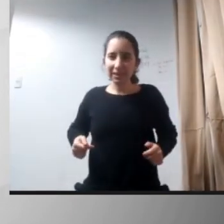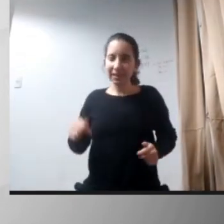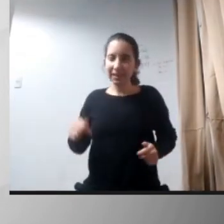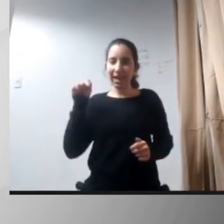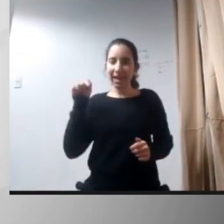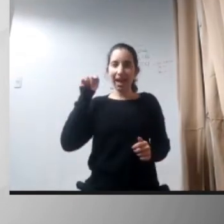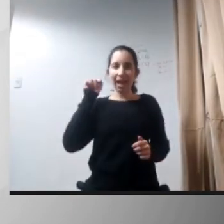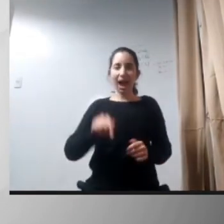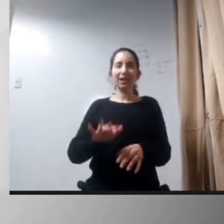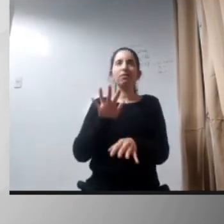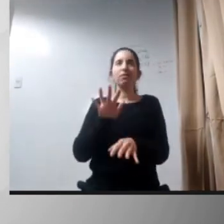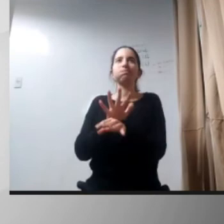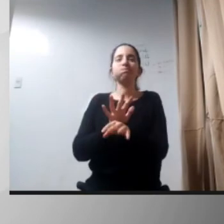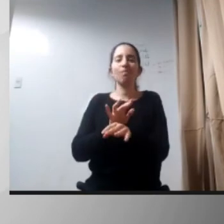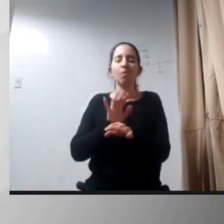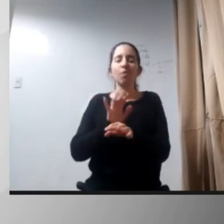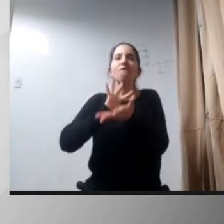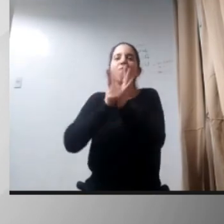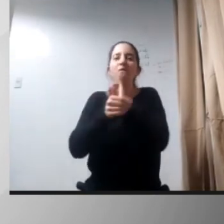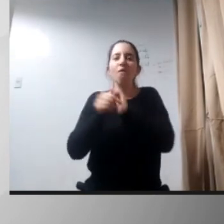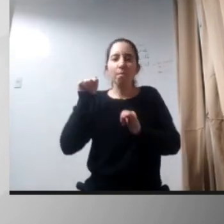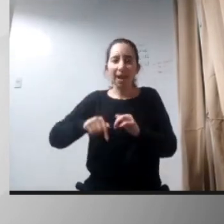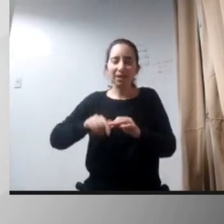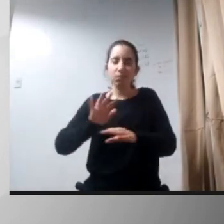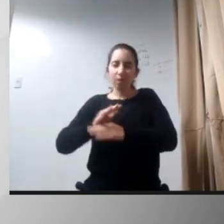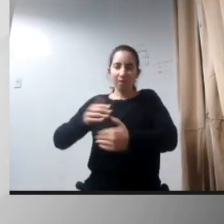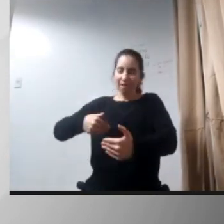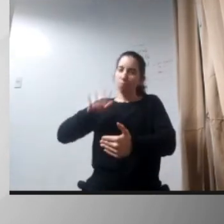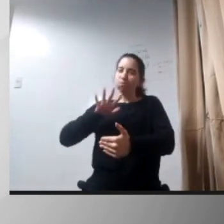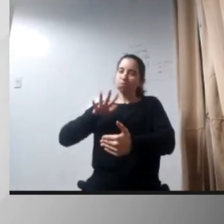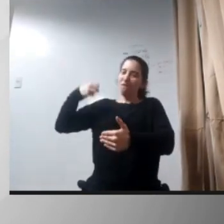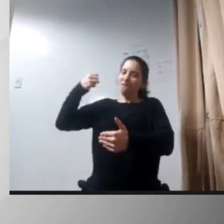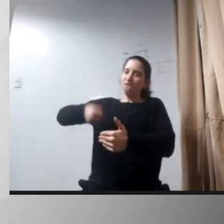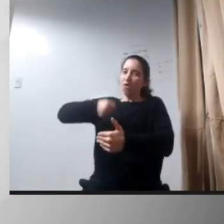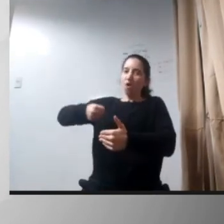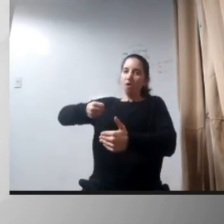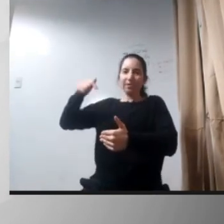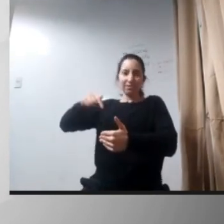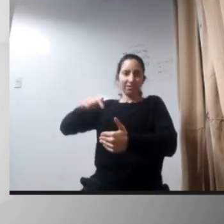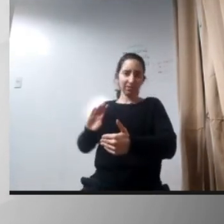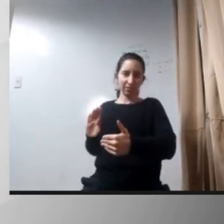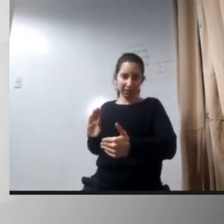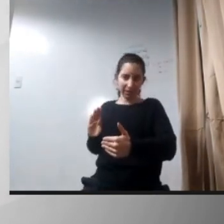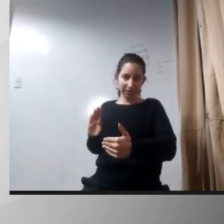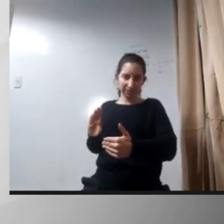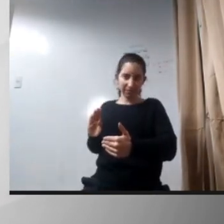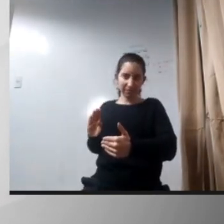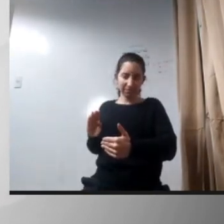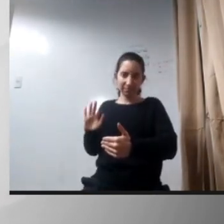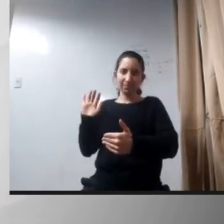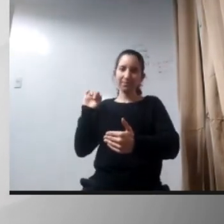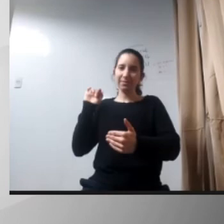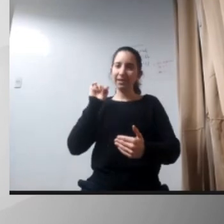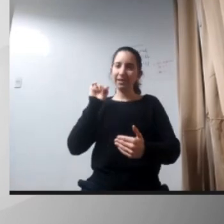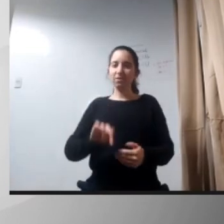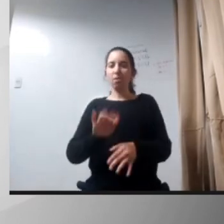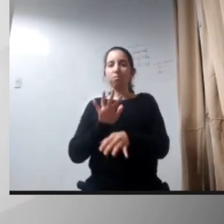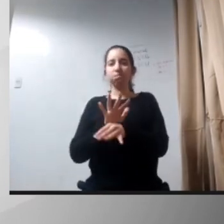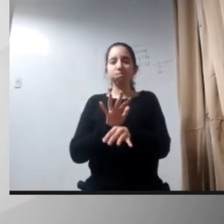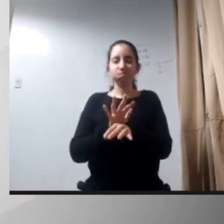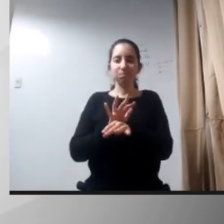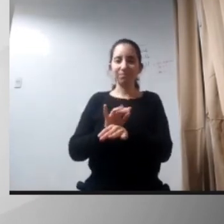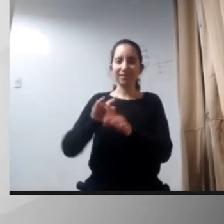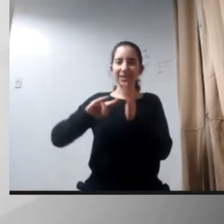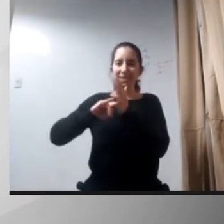la violencia hacia atrás, ¿no? Es decir, ¿cómo será el despliegue de la violencia biotecnológica contra